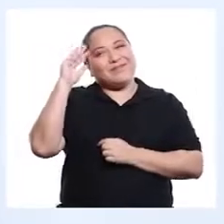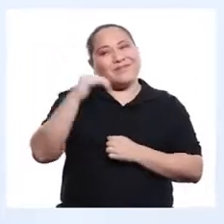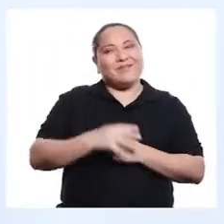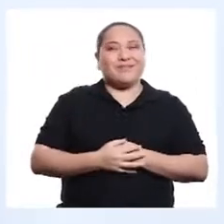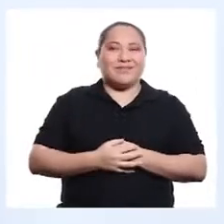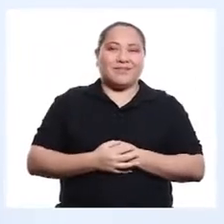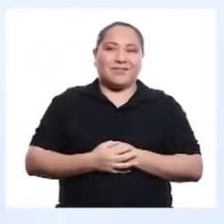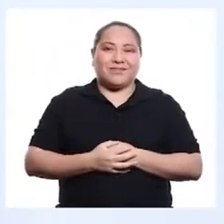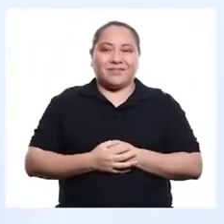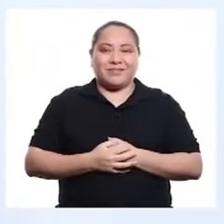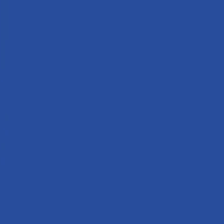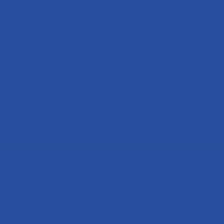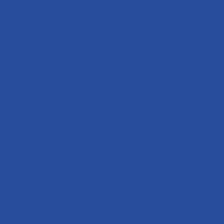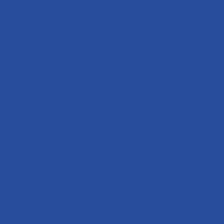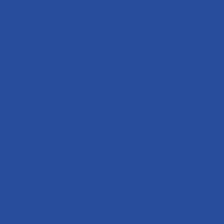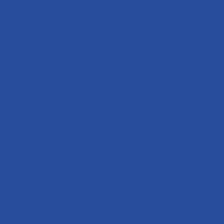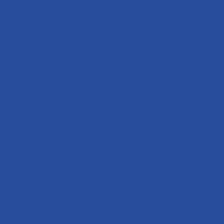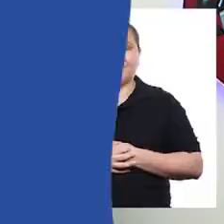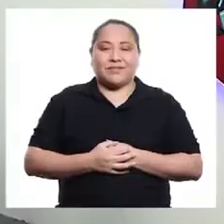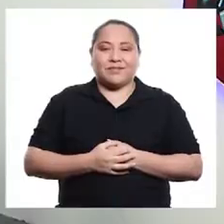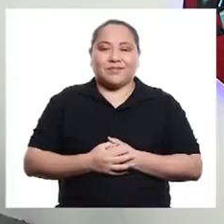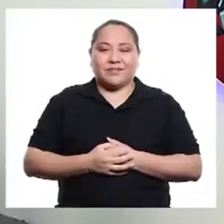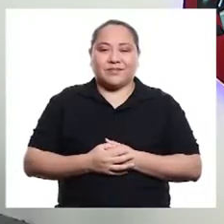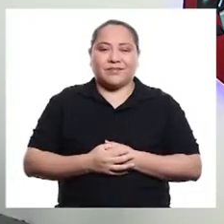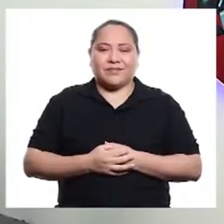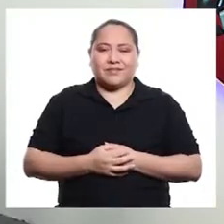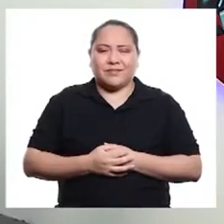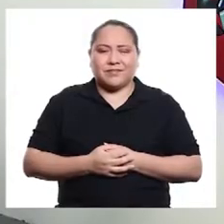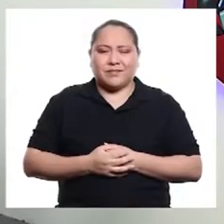casa. Hasta pronto.